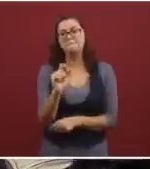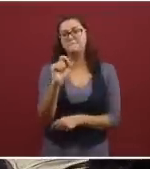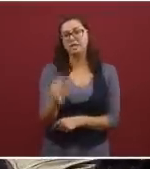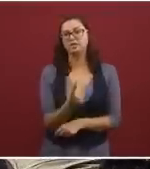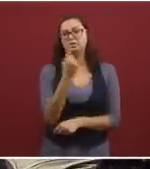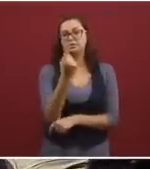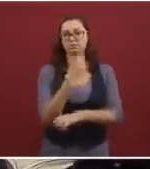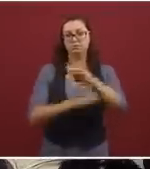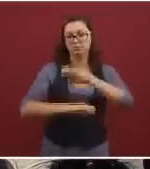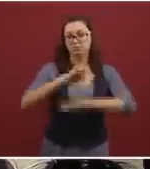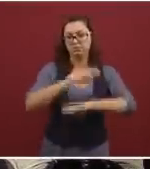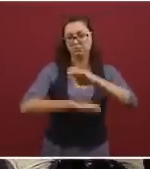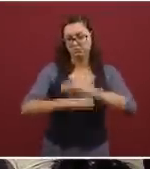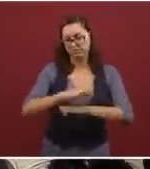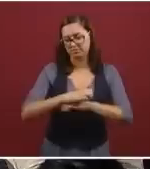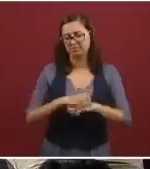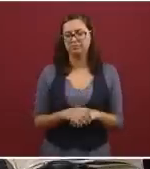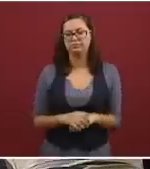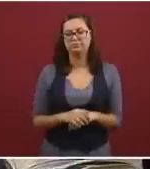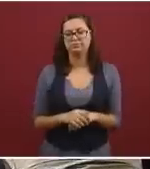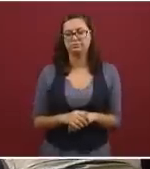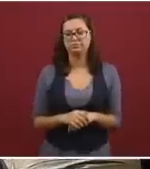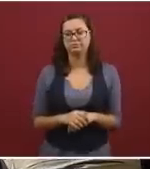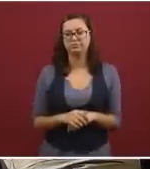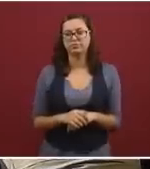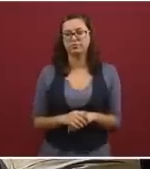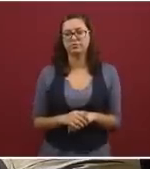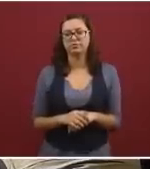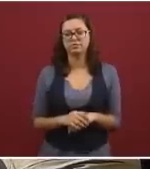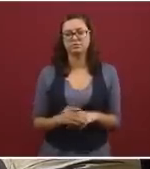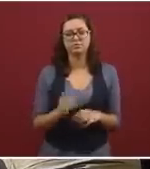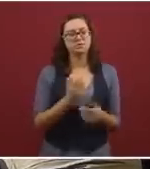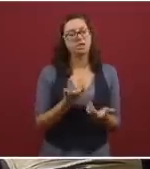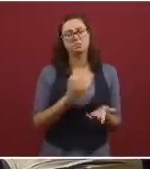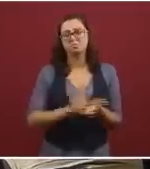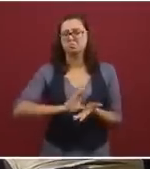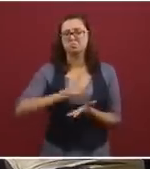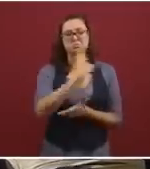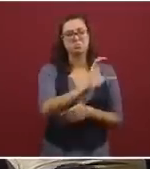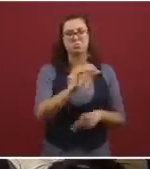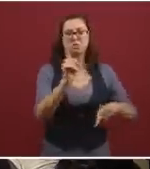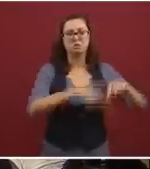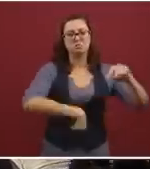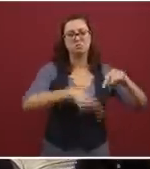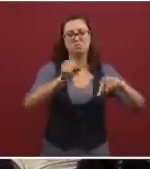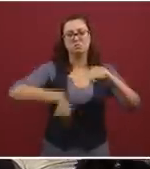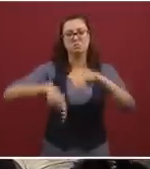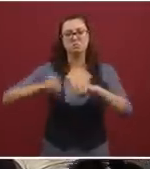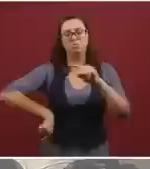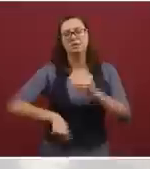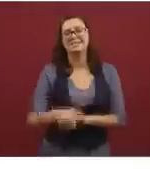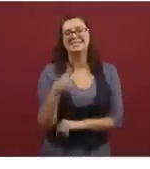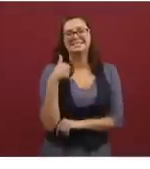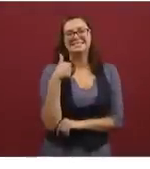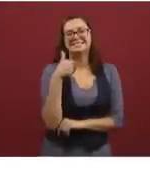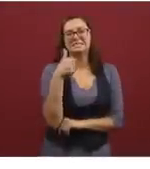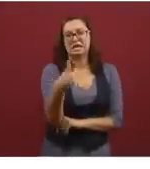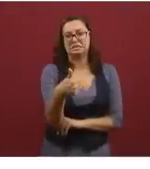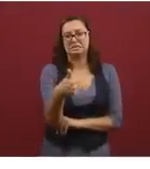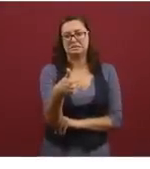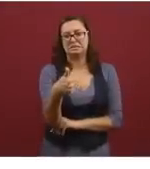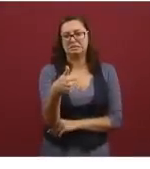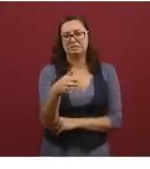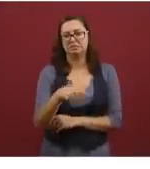empresas se han liquidado 6, las que aparecen con